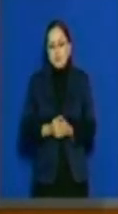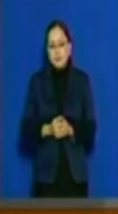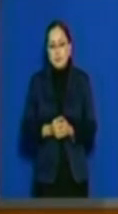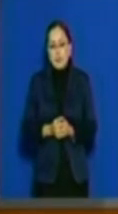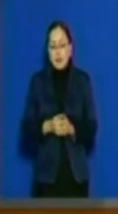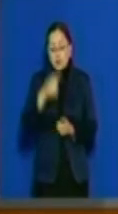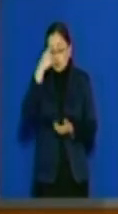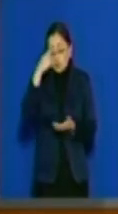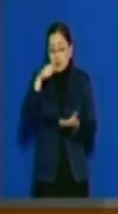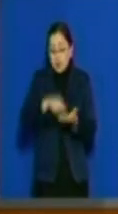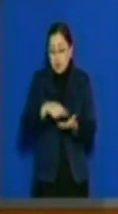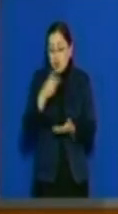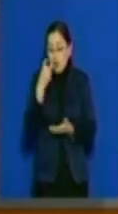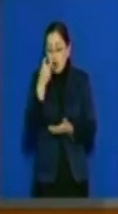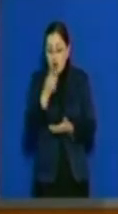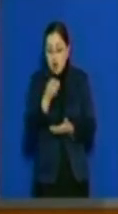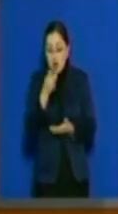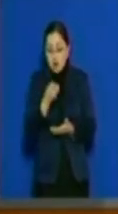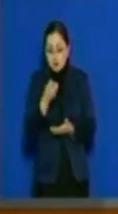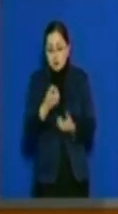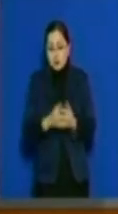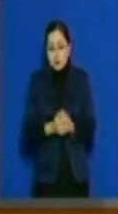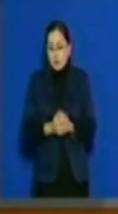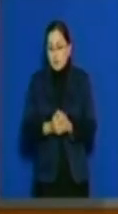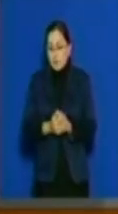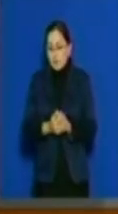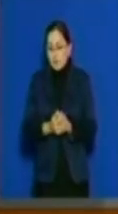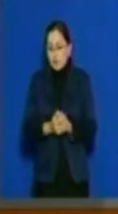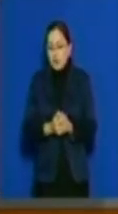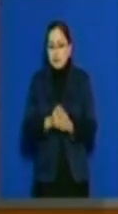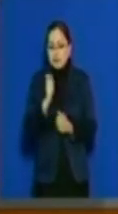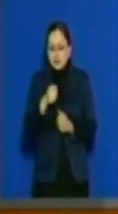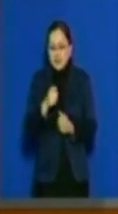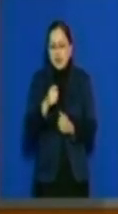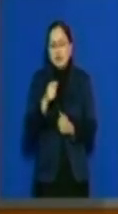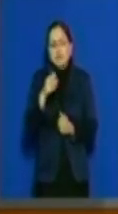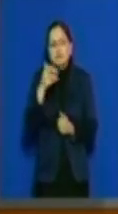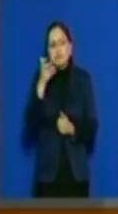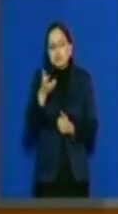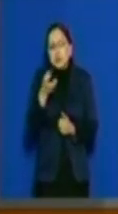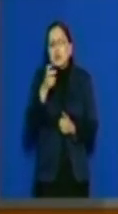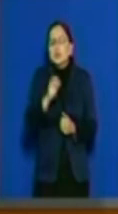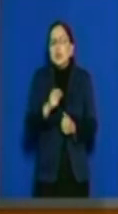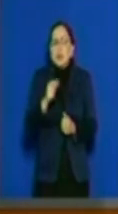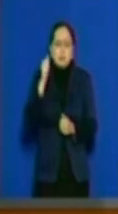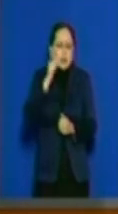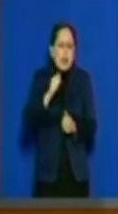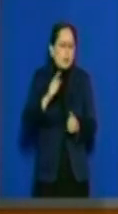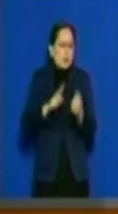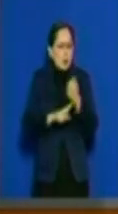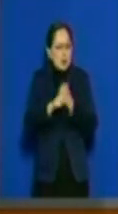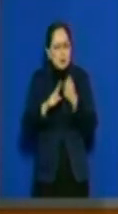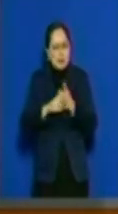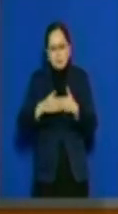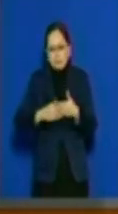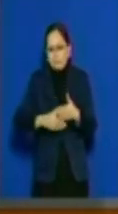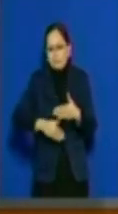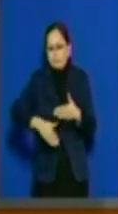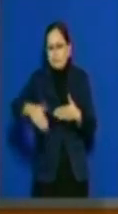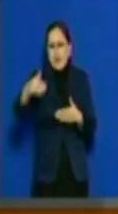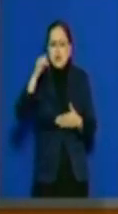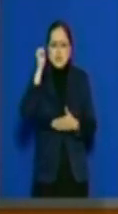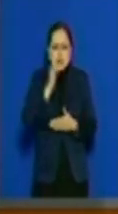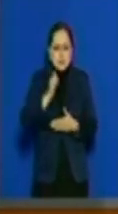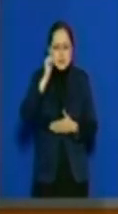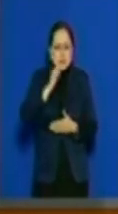en esto es el trabajo sin fin, un barril sin fondo. Estamos siempre